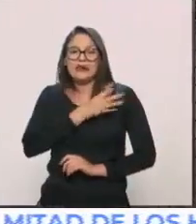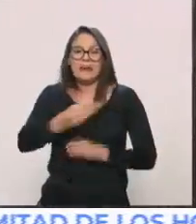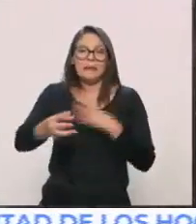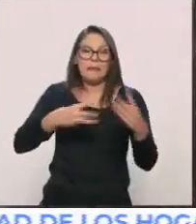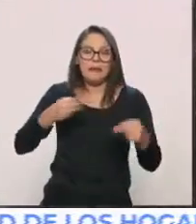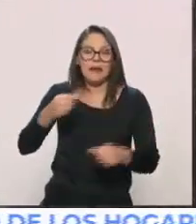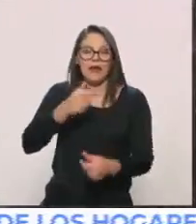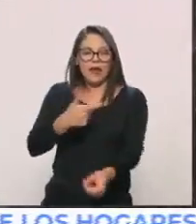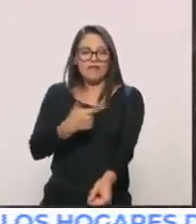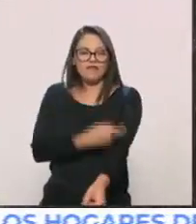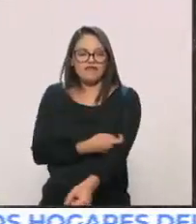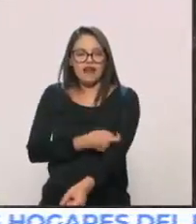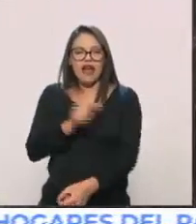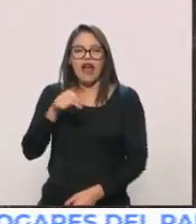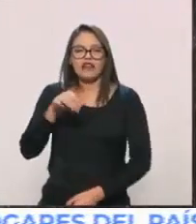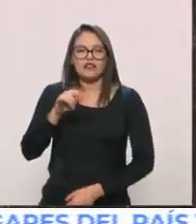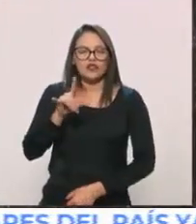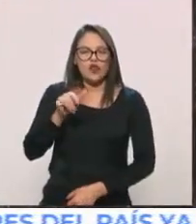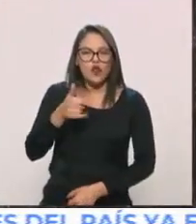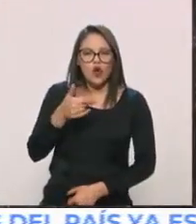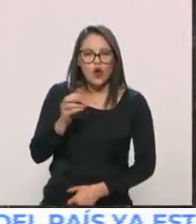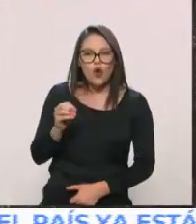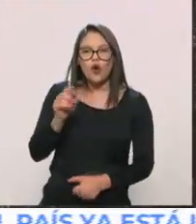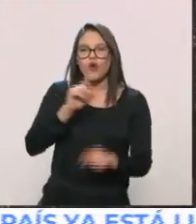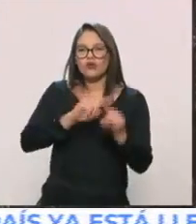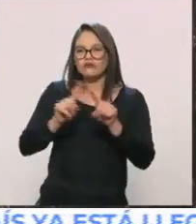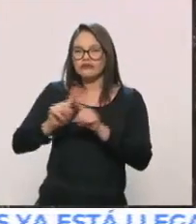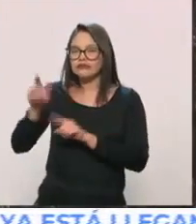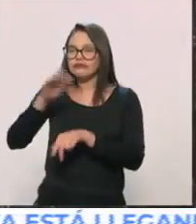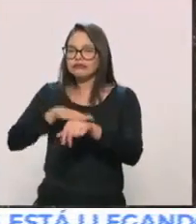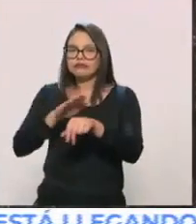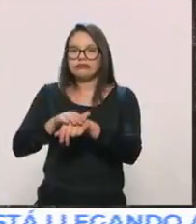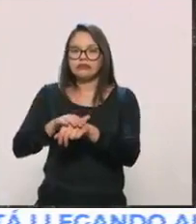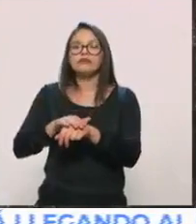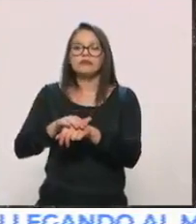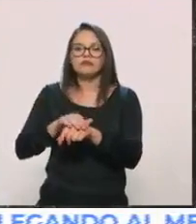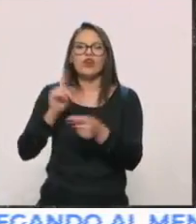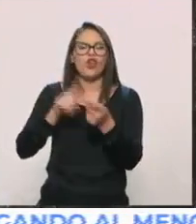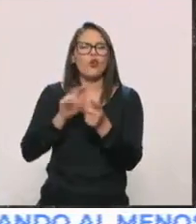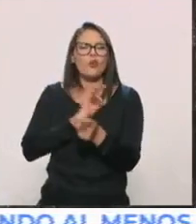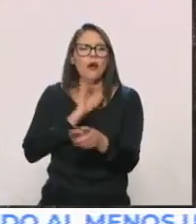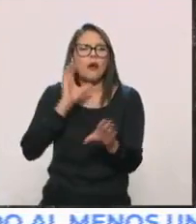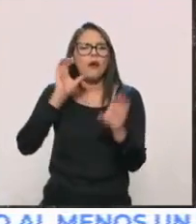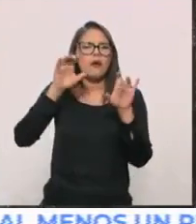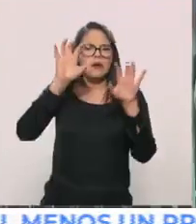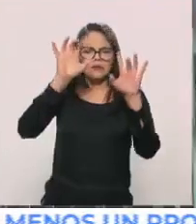anestesiología. Este 5 de abril inició el proceso de registro en